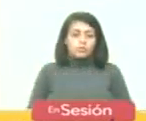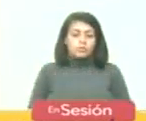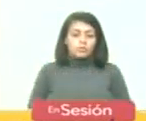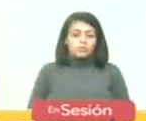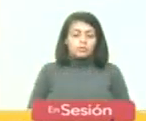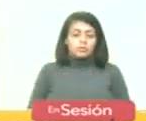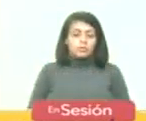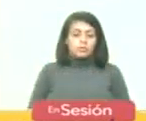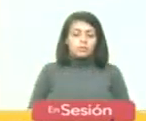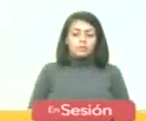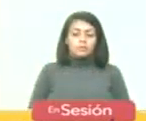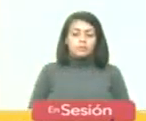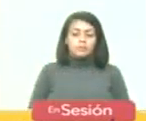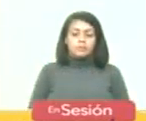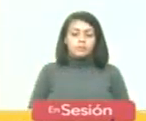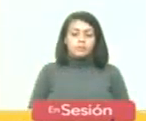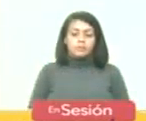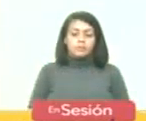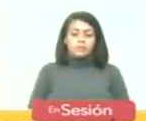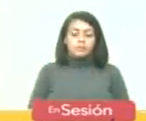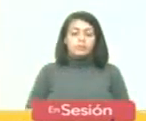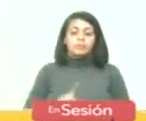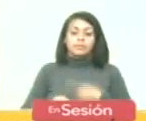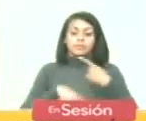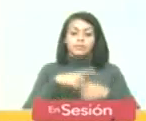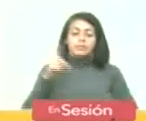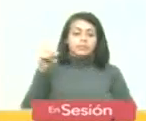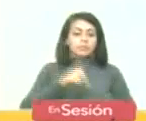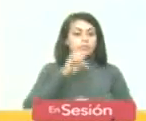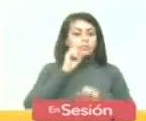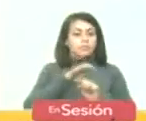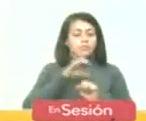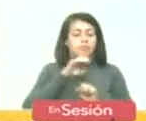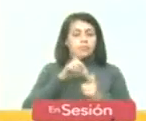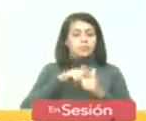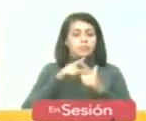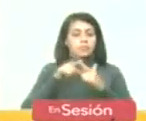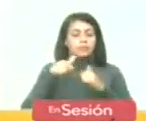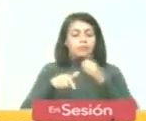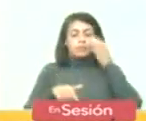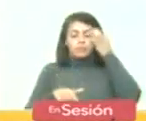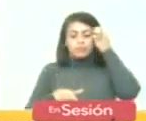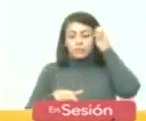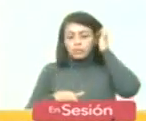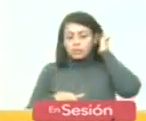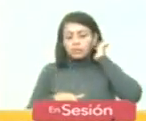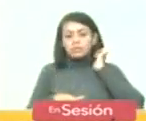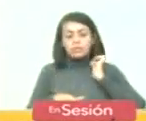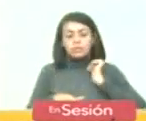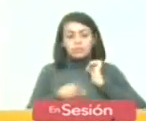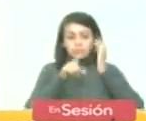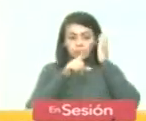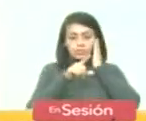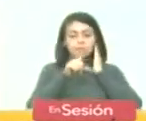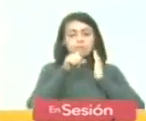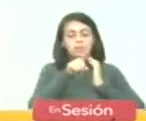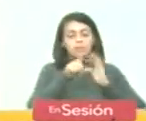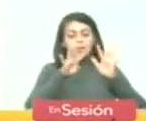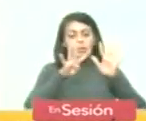de Naciones Unidas. Luego viene aquel memorable discurso de Deng Xiaoping en el año